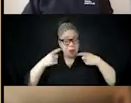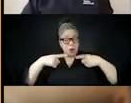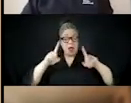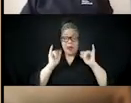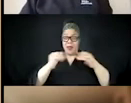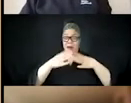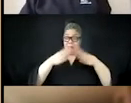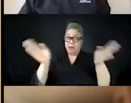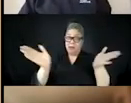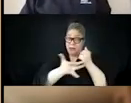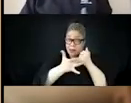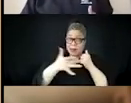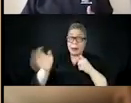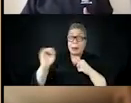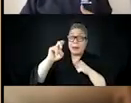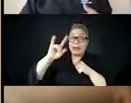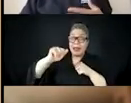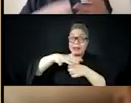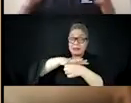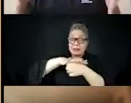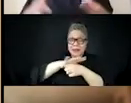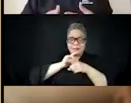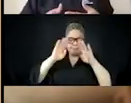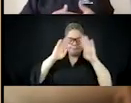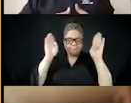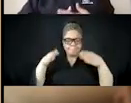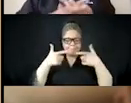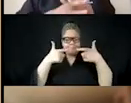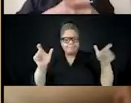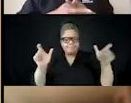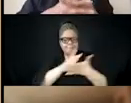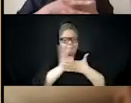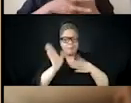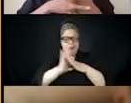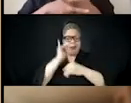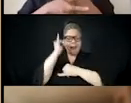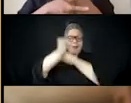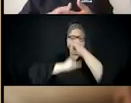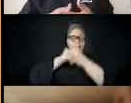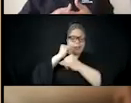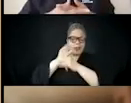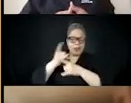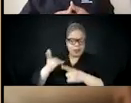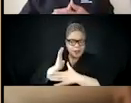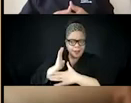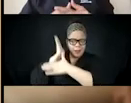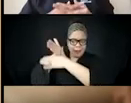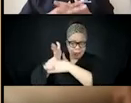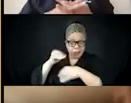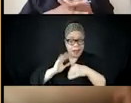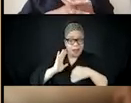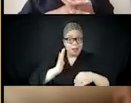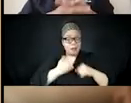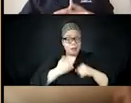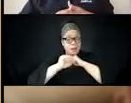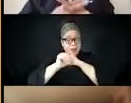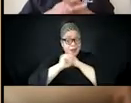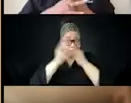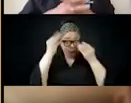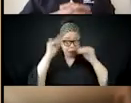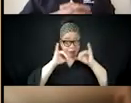mientras el espacio tecnológico mediático bastante se centra en las intervenciones